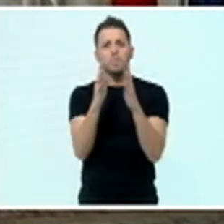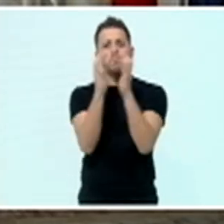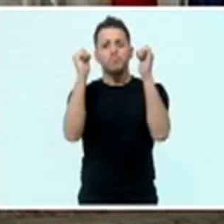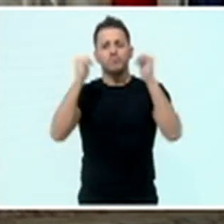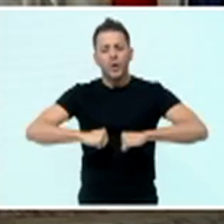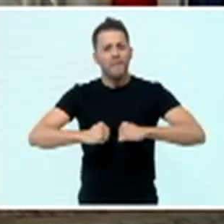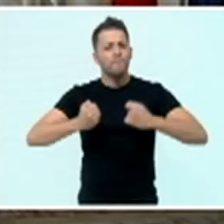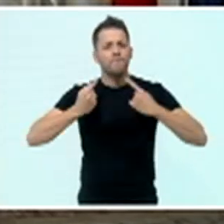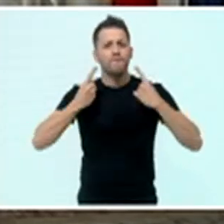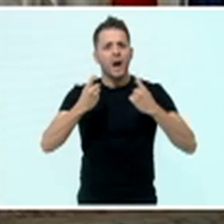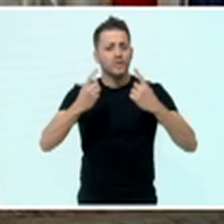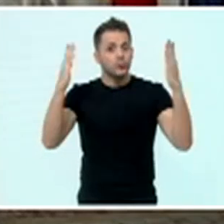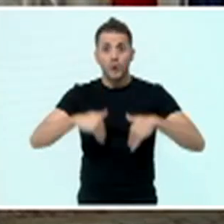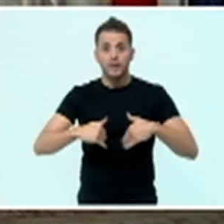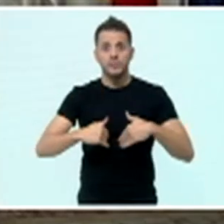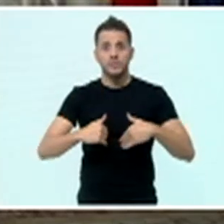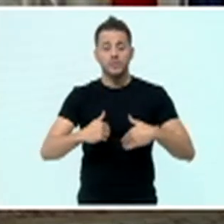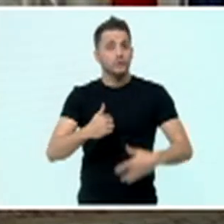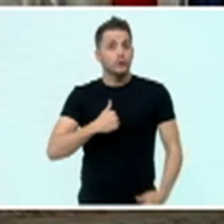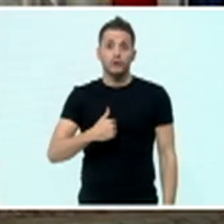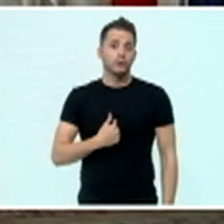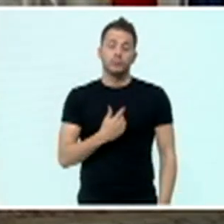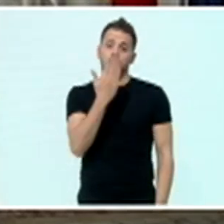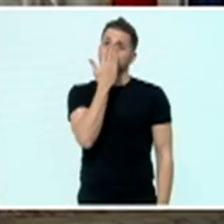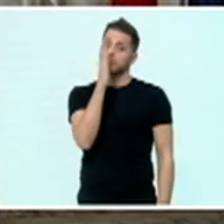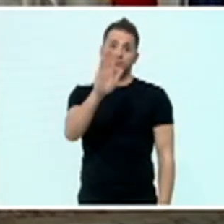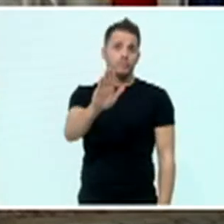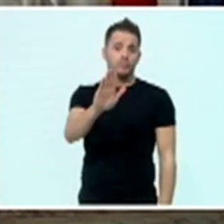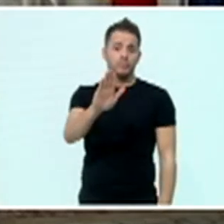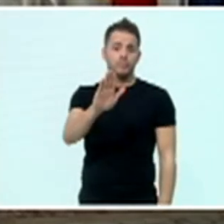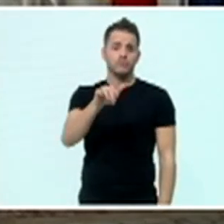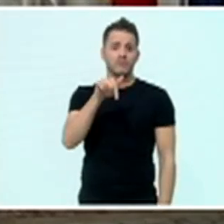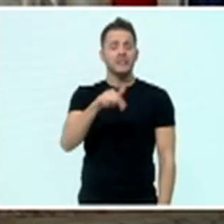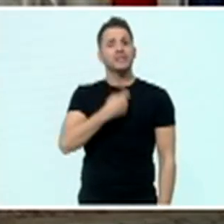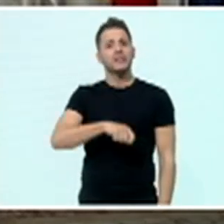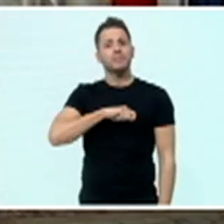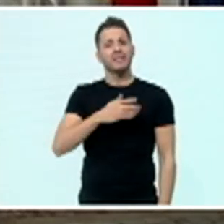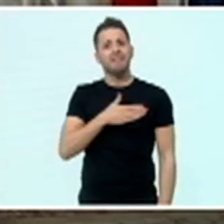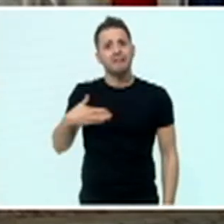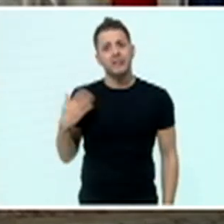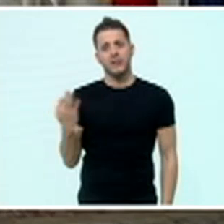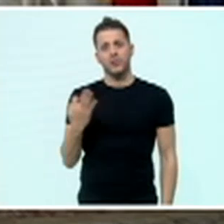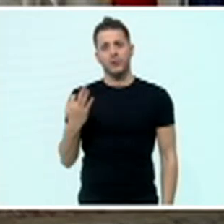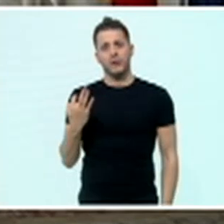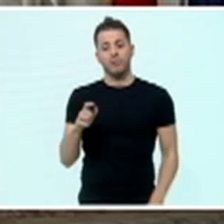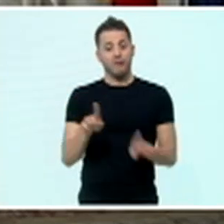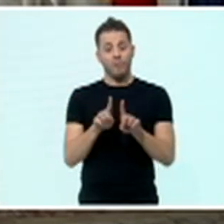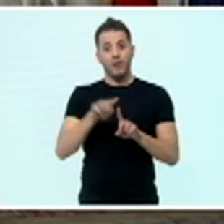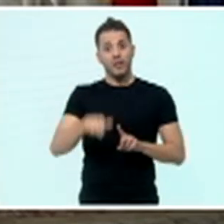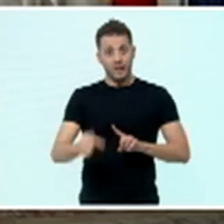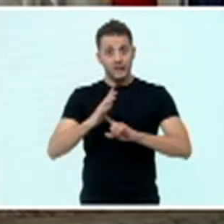consensos. Yo quisiera, sincera y llanamente, para mi país, lo que hemos conseguido tener en Castilla-La